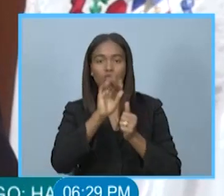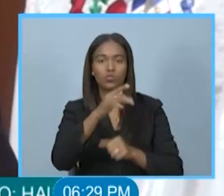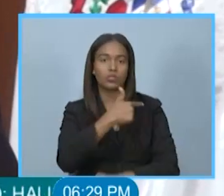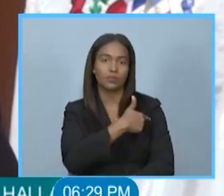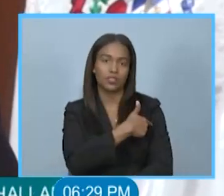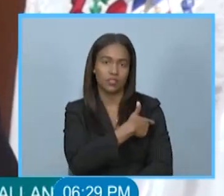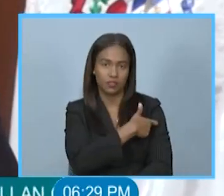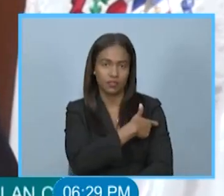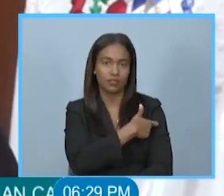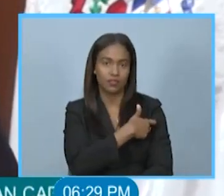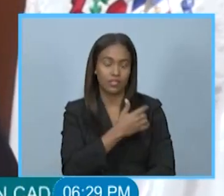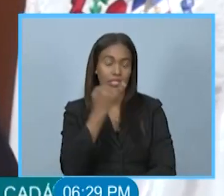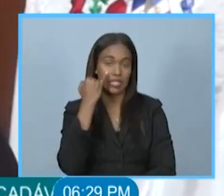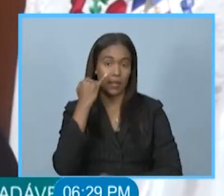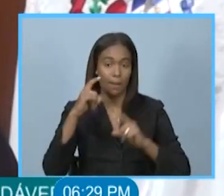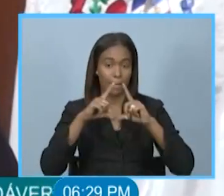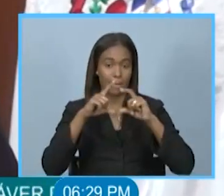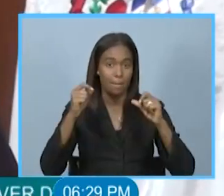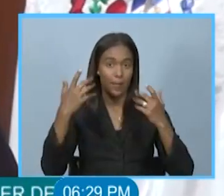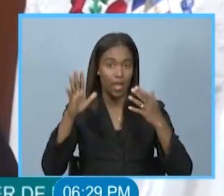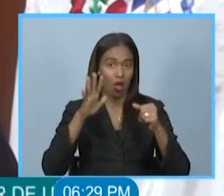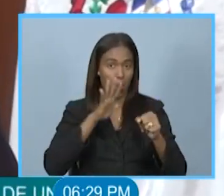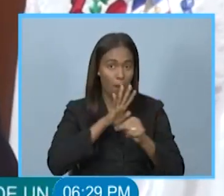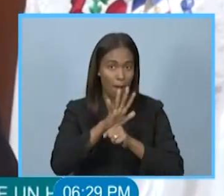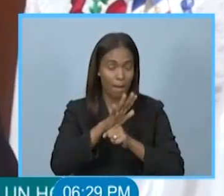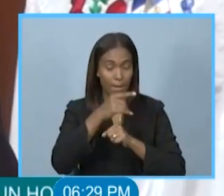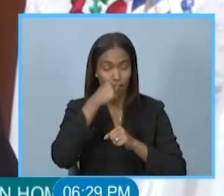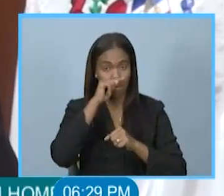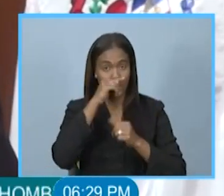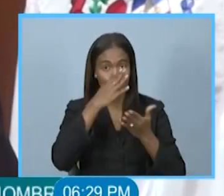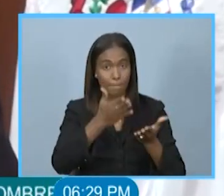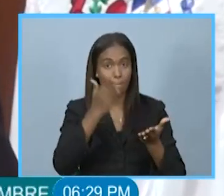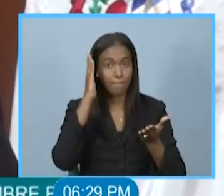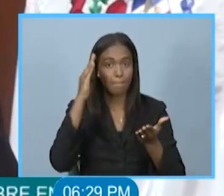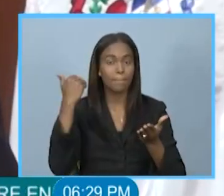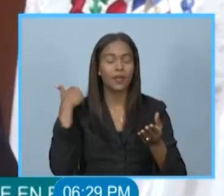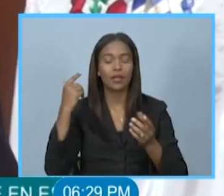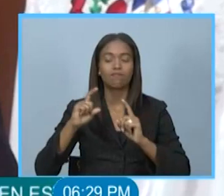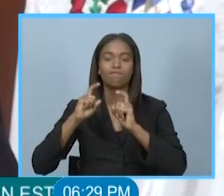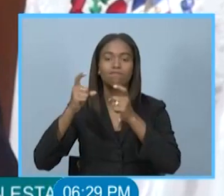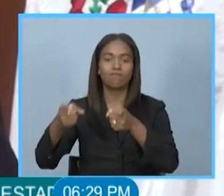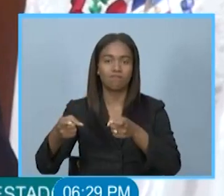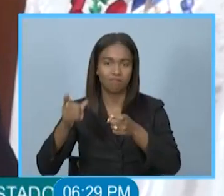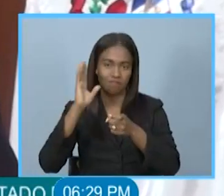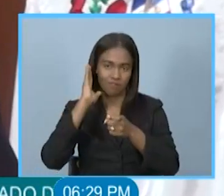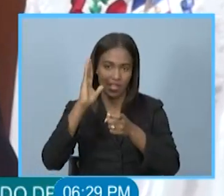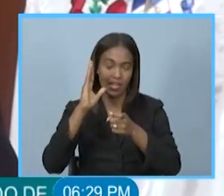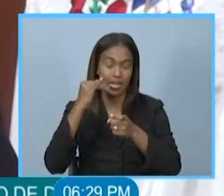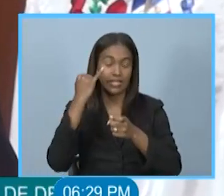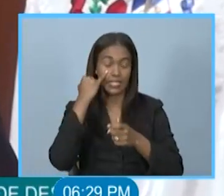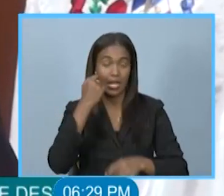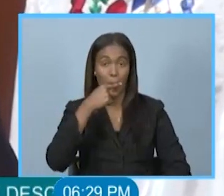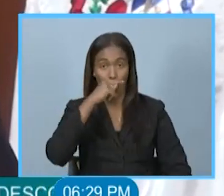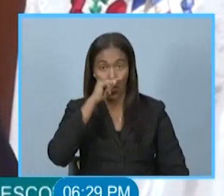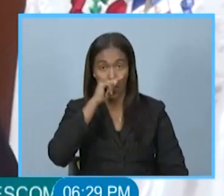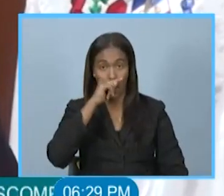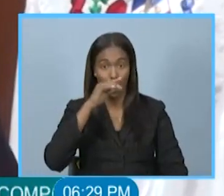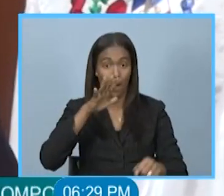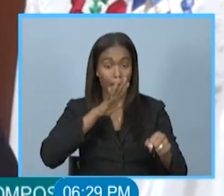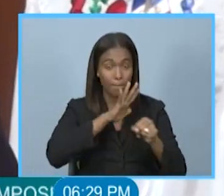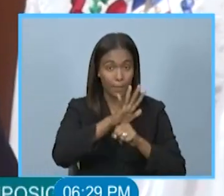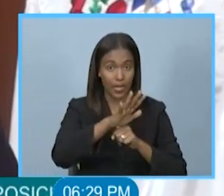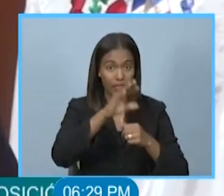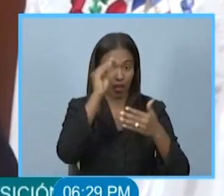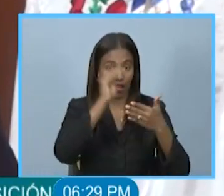vacunación si la tarjeta está completa El niño le vamos a obsequiar un presente si el niño completa